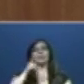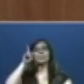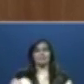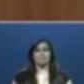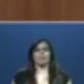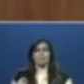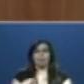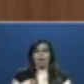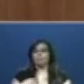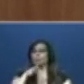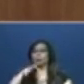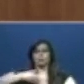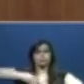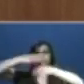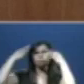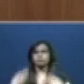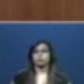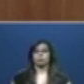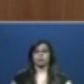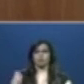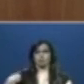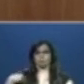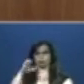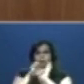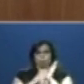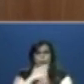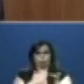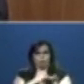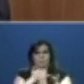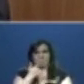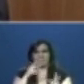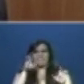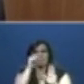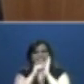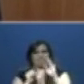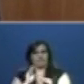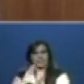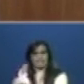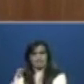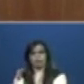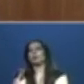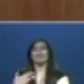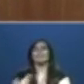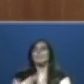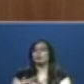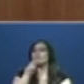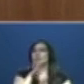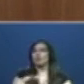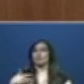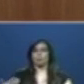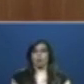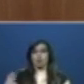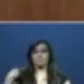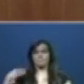firme argumento en defensa de Los criterios de financiación que recoge nuestro estatuto de autonomía No hay mejor forma de demostrar que un reparto meramente